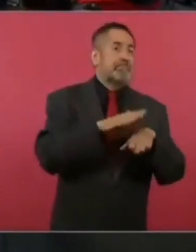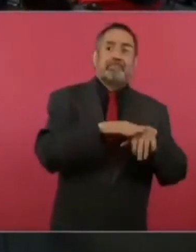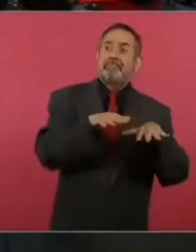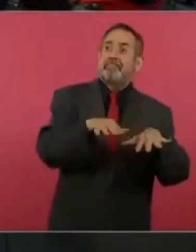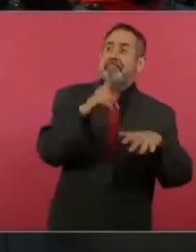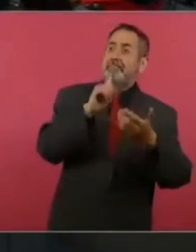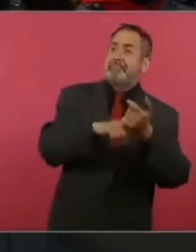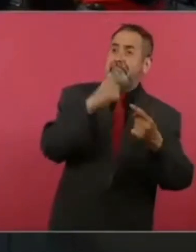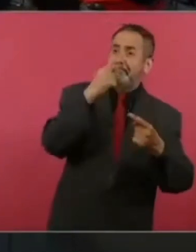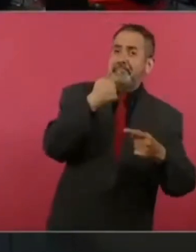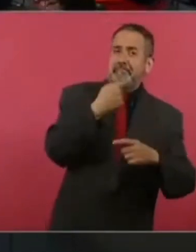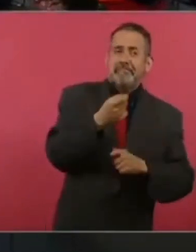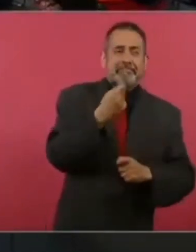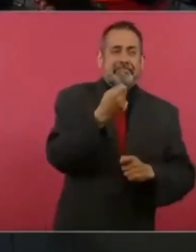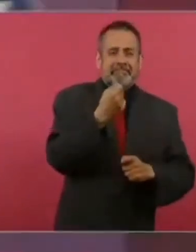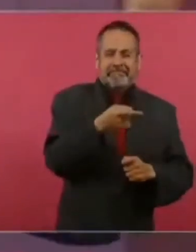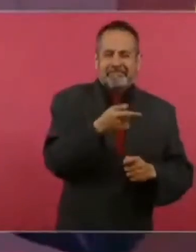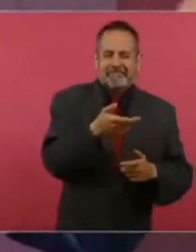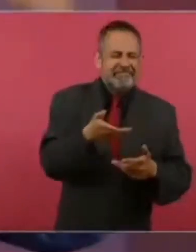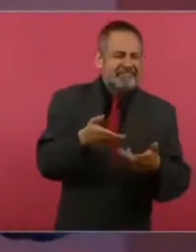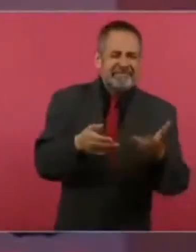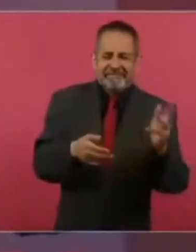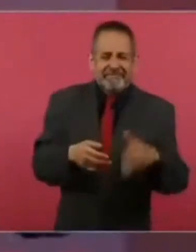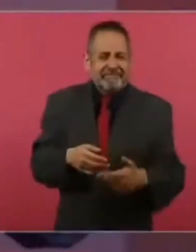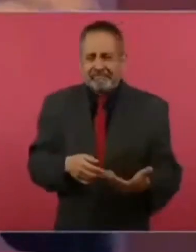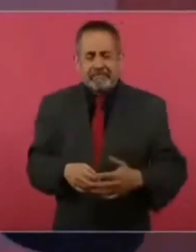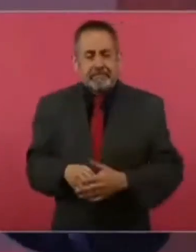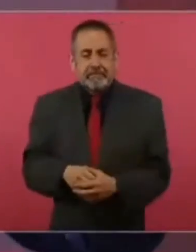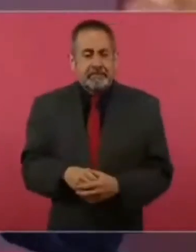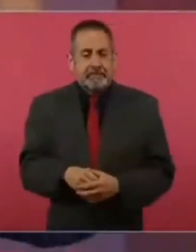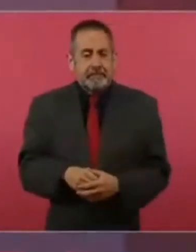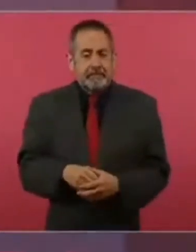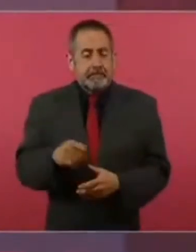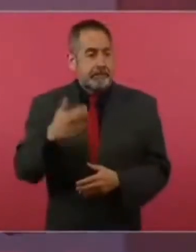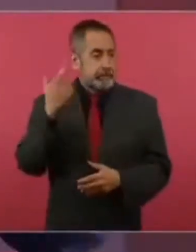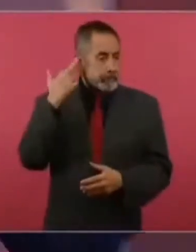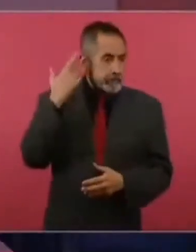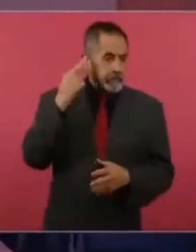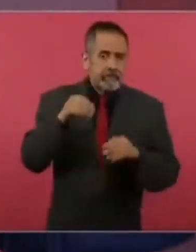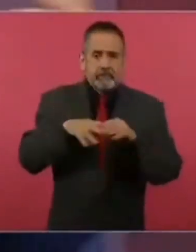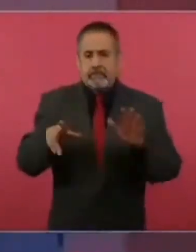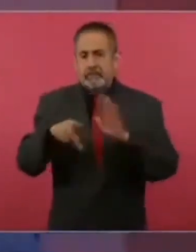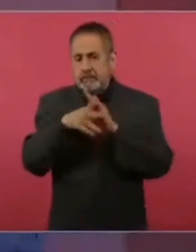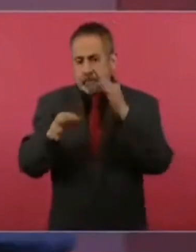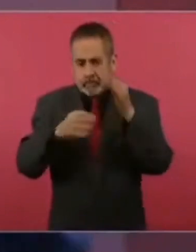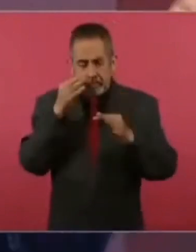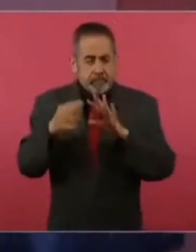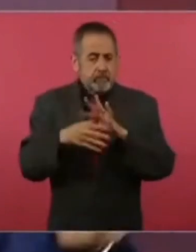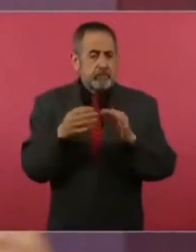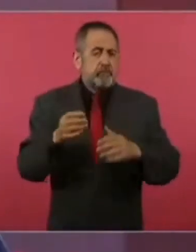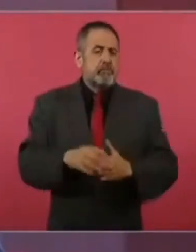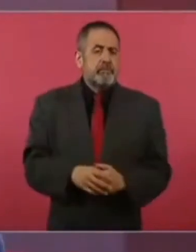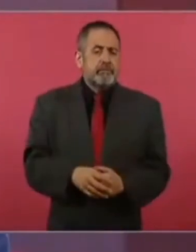Si fuese por eso, y en la radio, y en los periódicos.